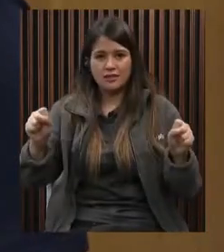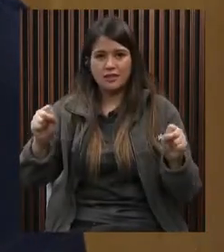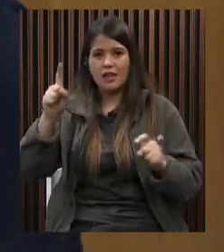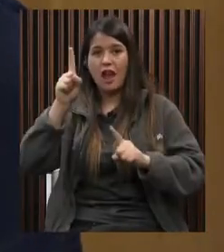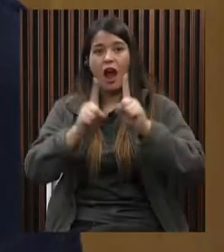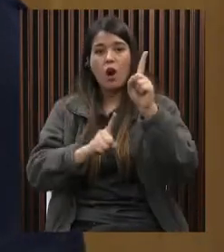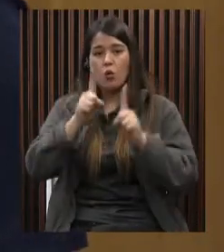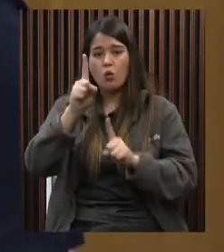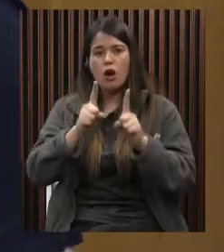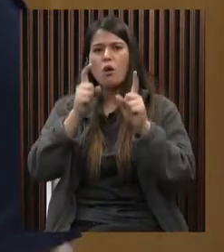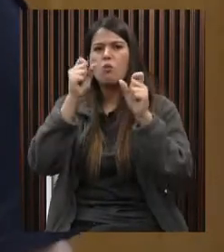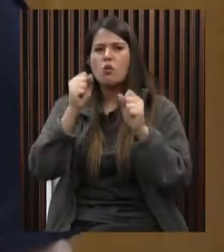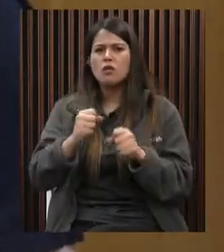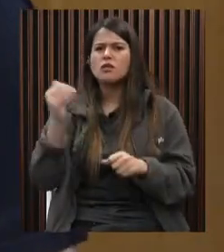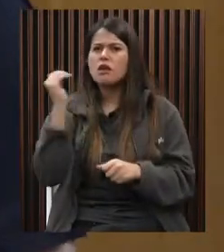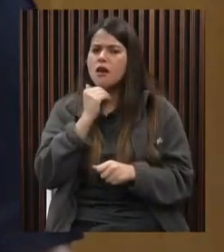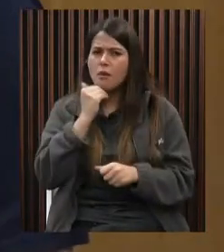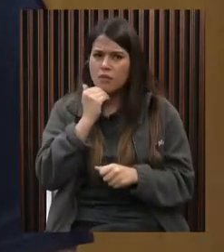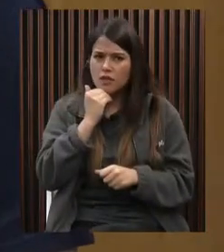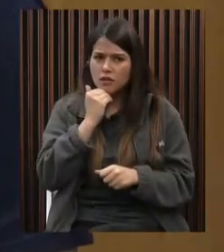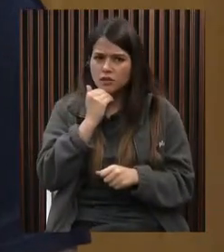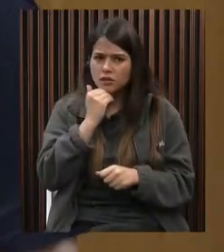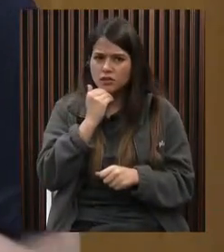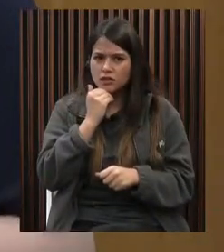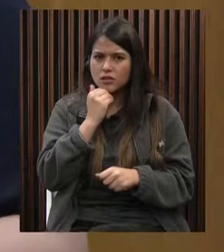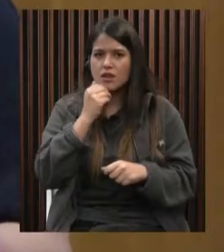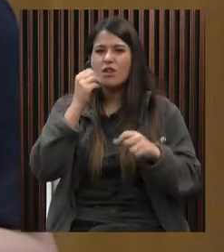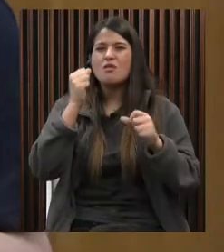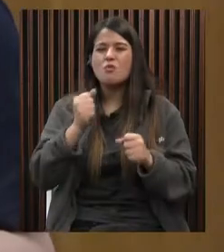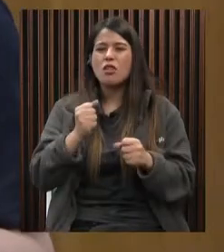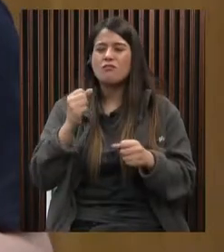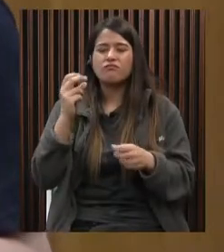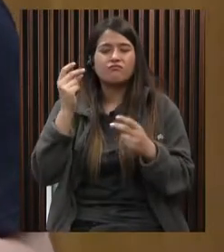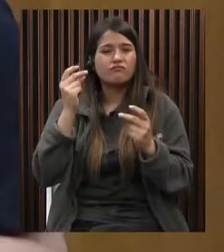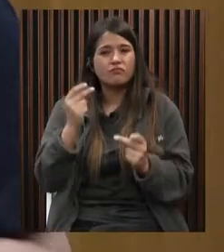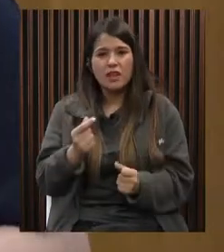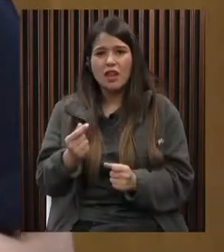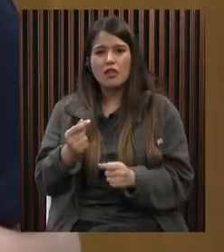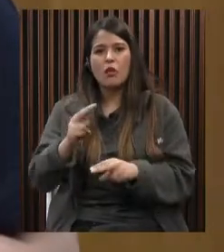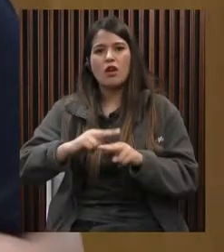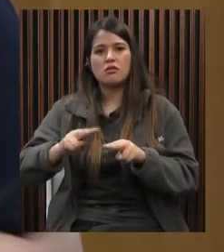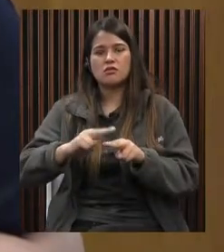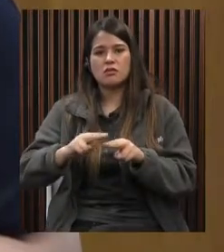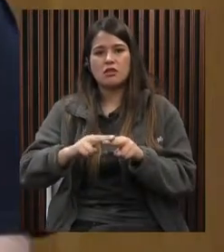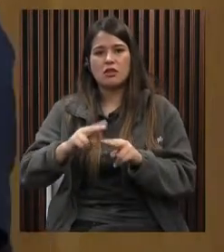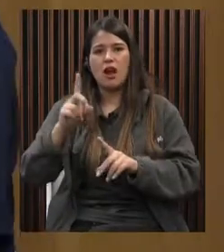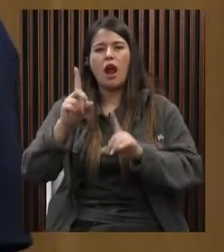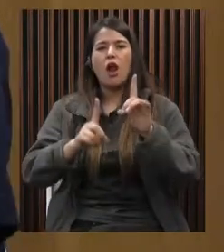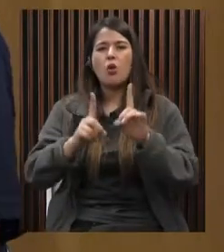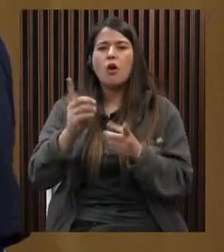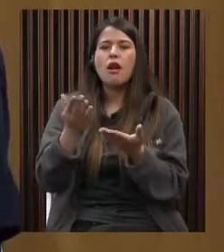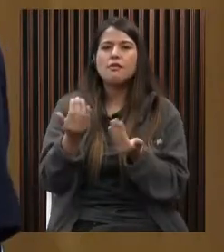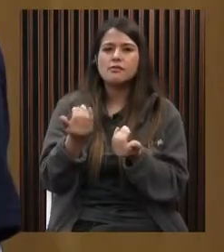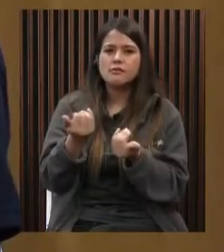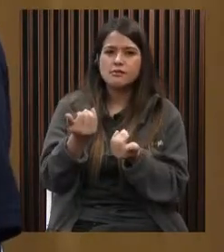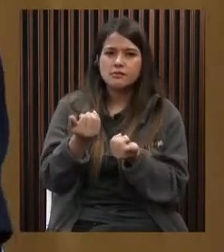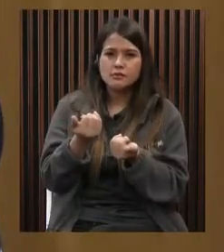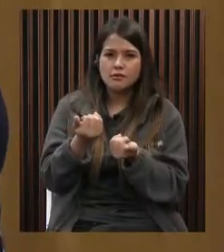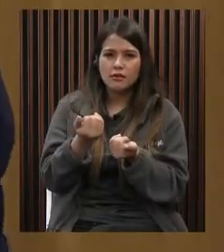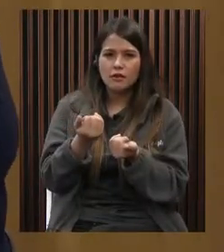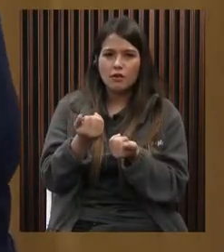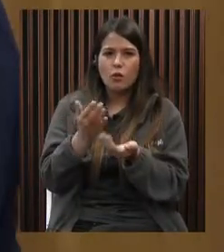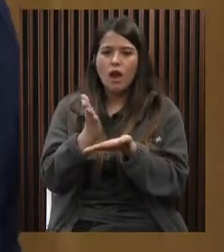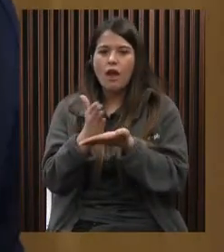de esas pueden ser muy rápidas y pueden comenzarse de forma inmediata. Y algunas de ellas van a requerir